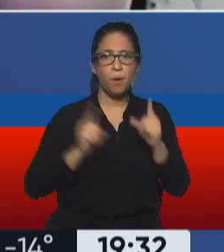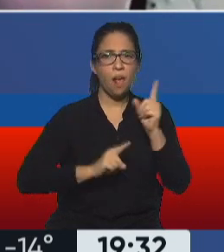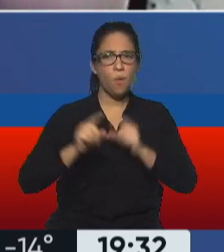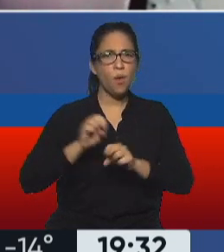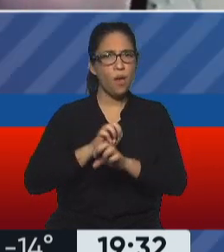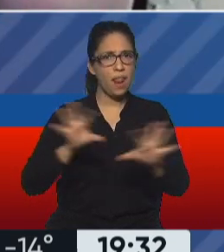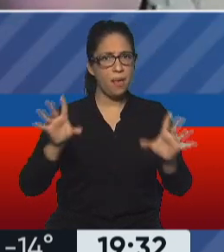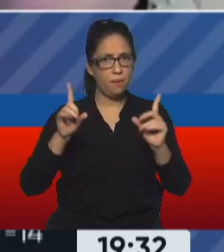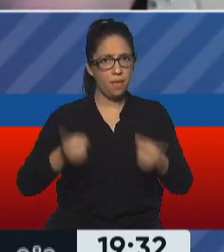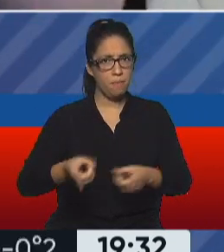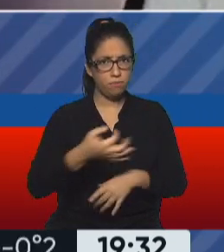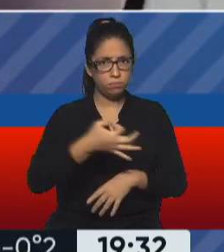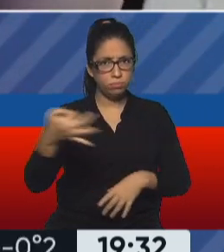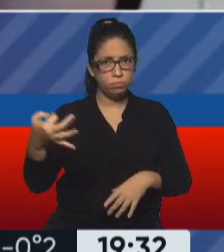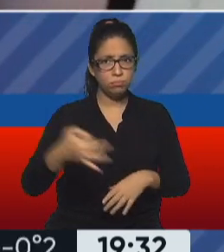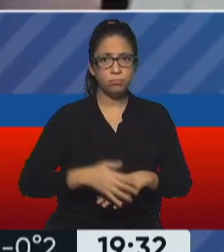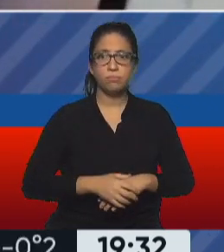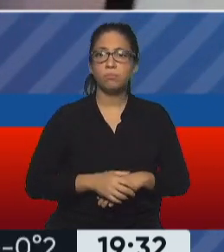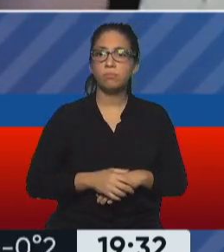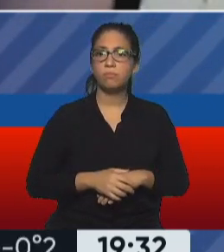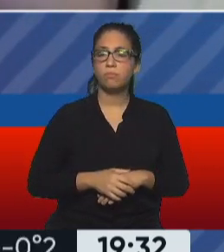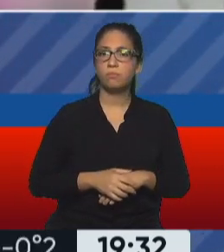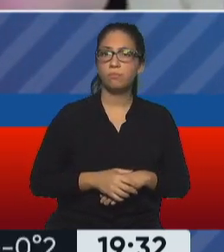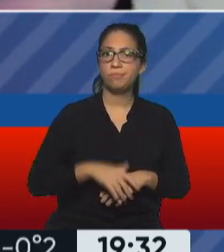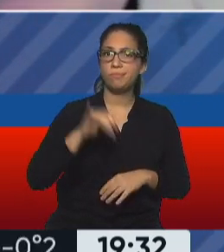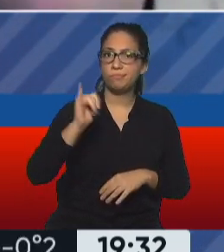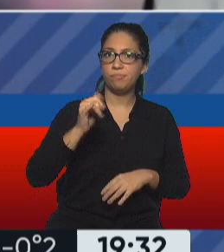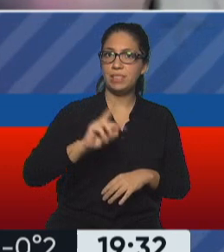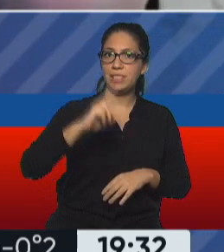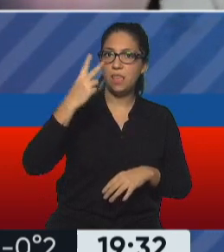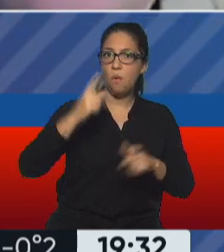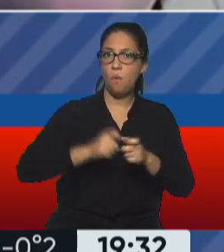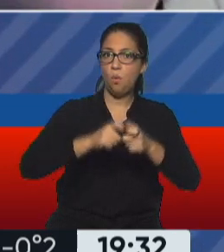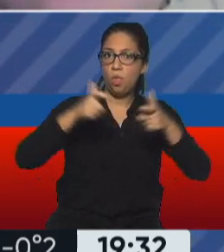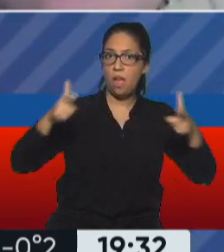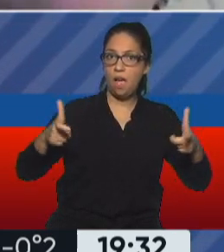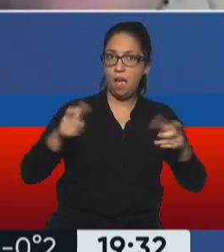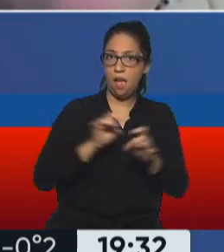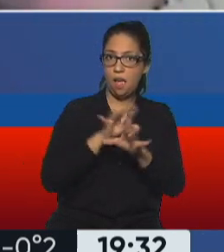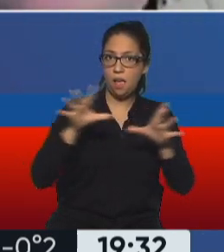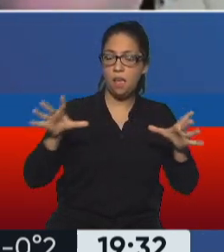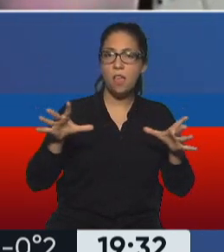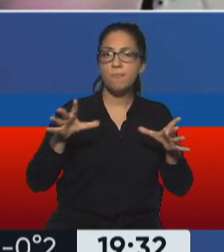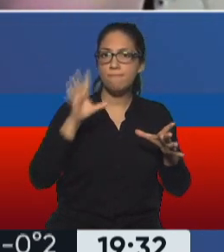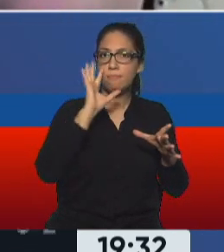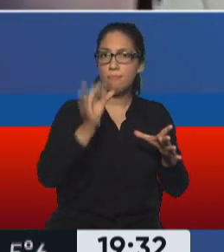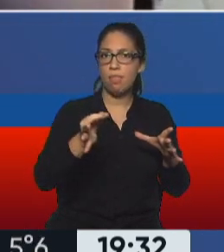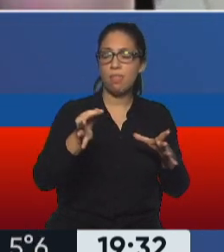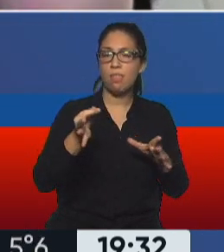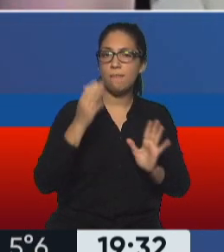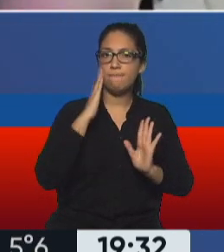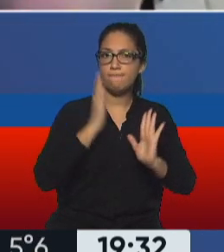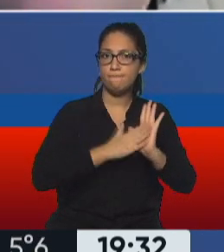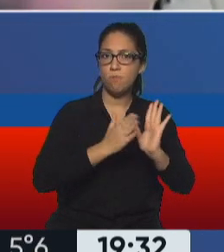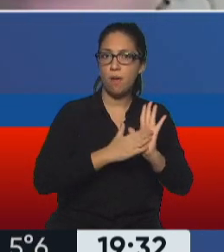graves, ¿verdad? Sí, sin dudas, esta segunda ola nos ha mostrado que varias diferencias